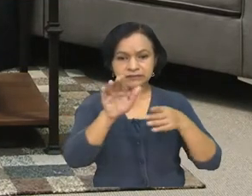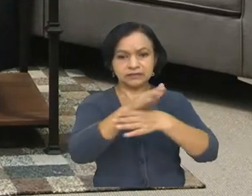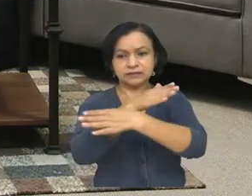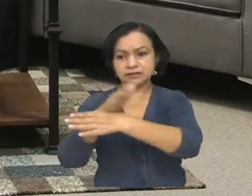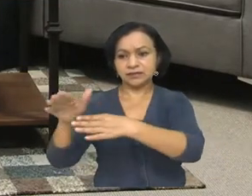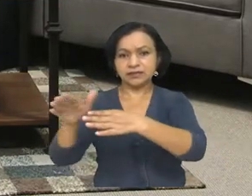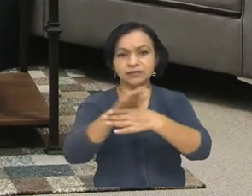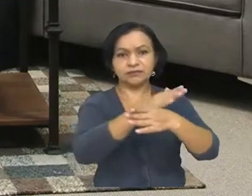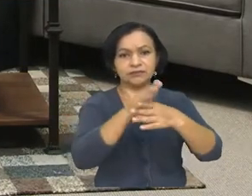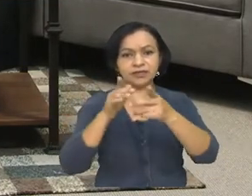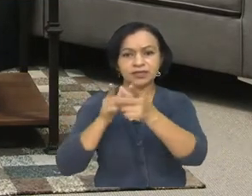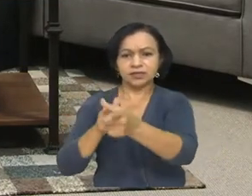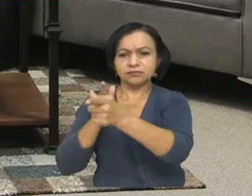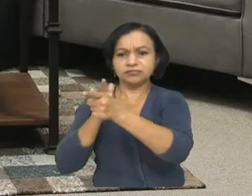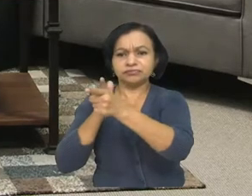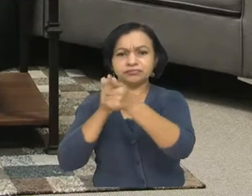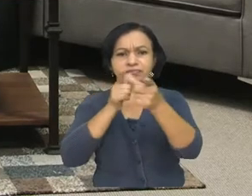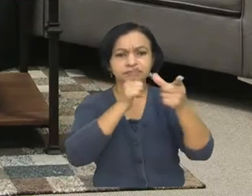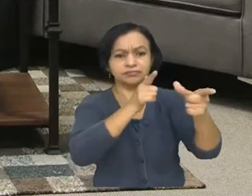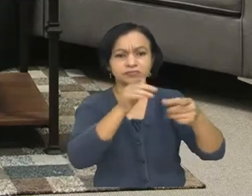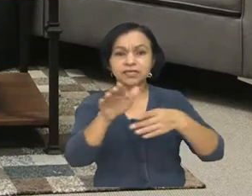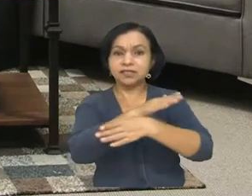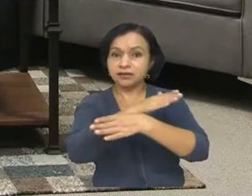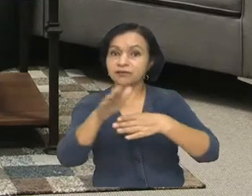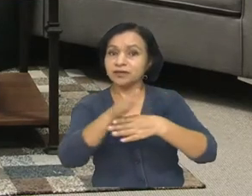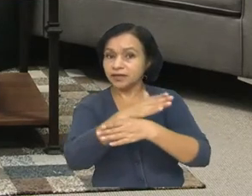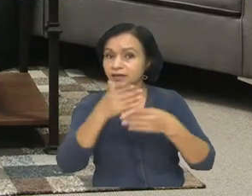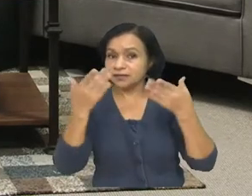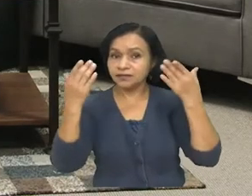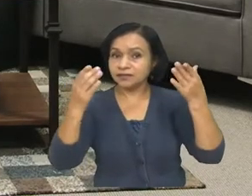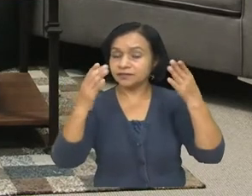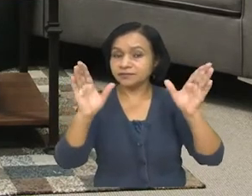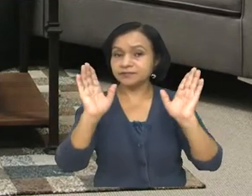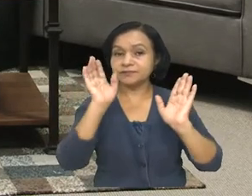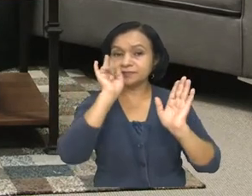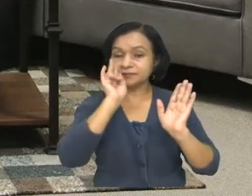llevaron una ametralladora 30. Entonces ya miramos